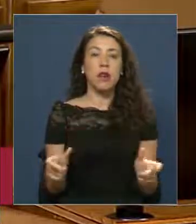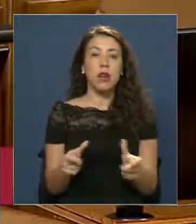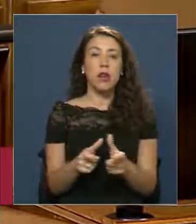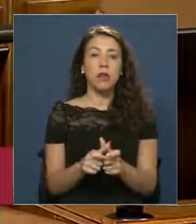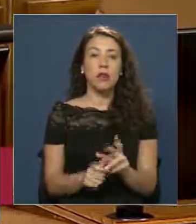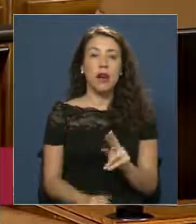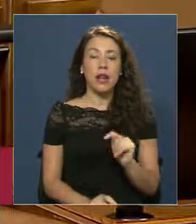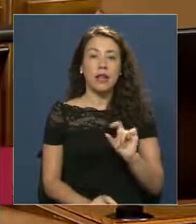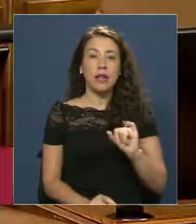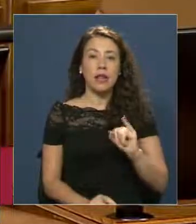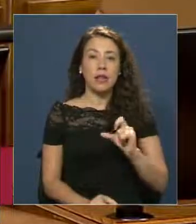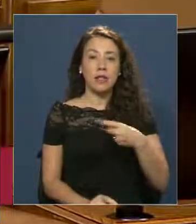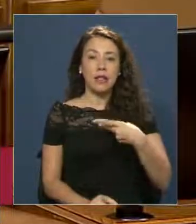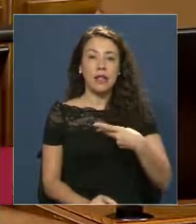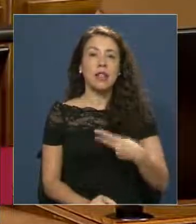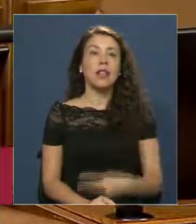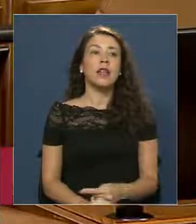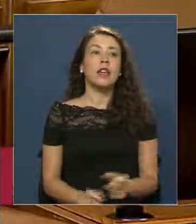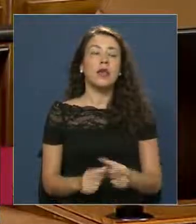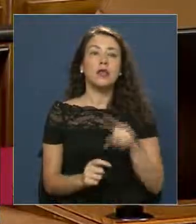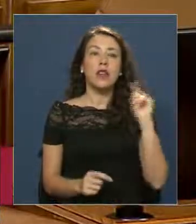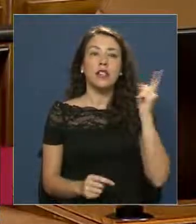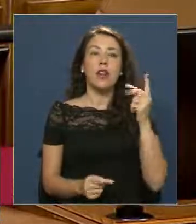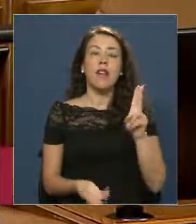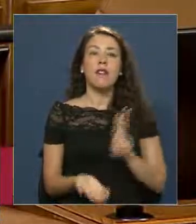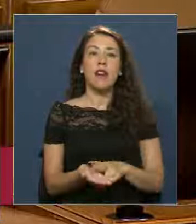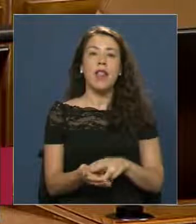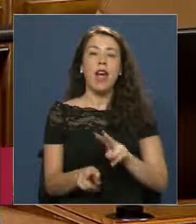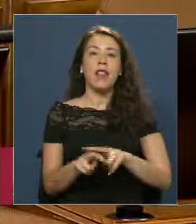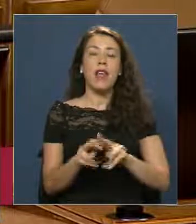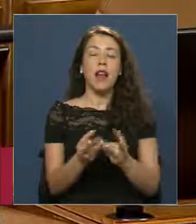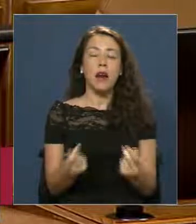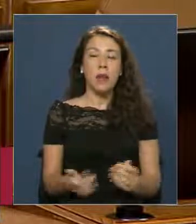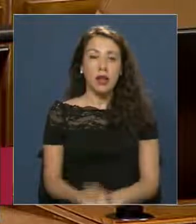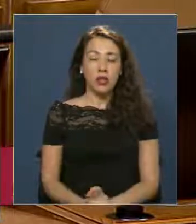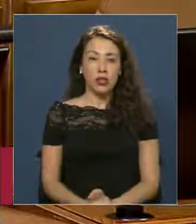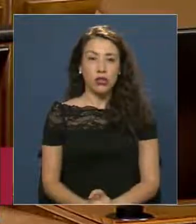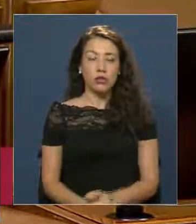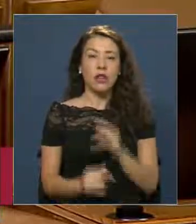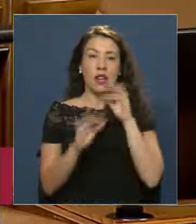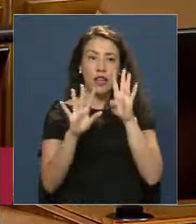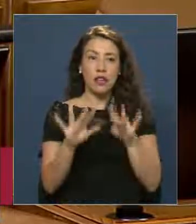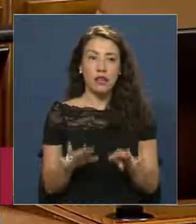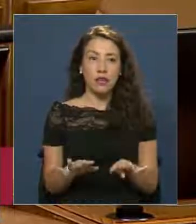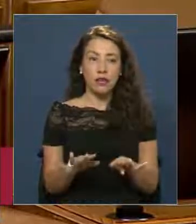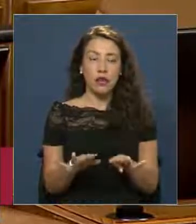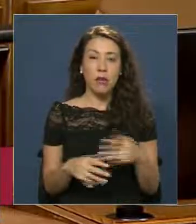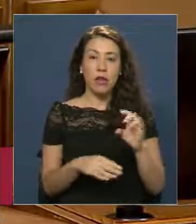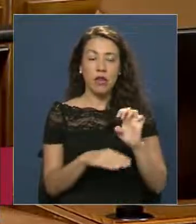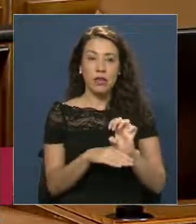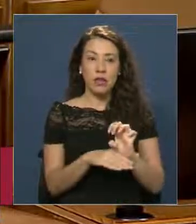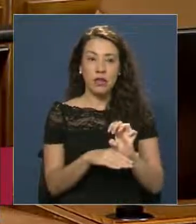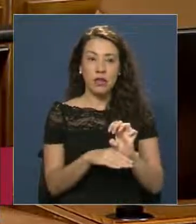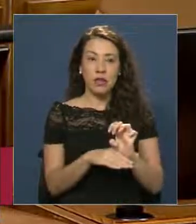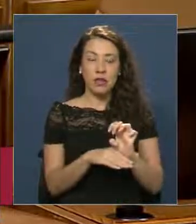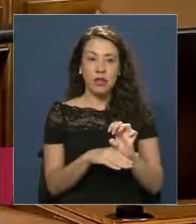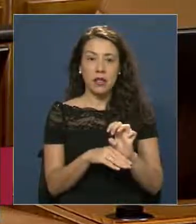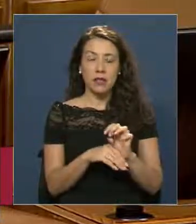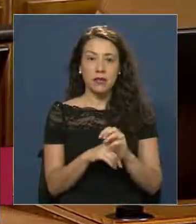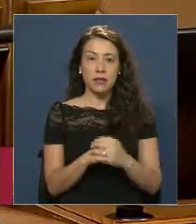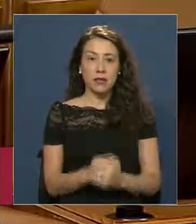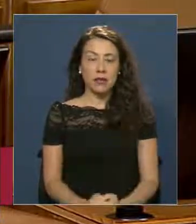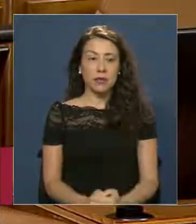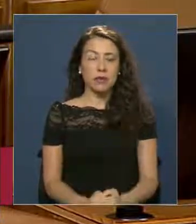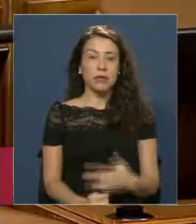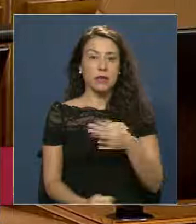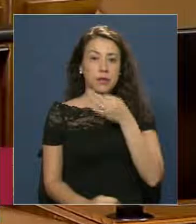Comisión Rettig de la Comisión Nacional de Verdad y Reparación, que fue un informe de Estado, como lo